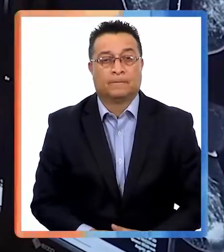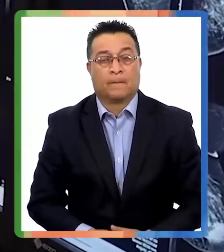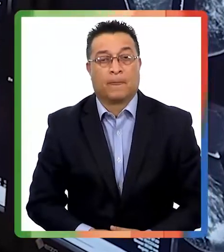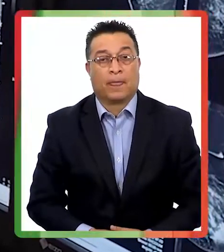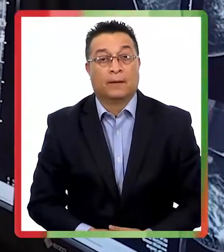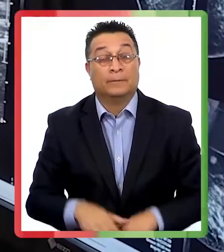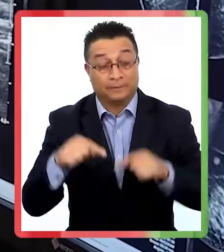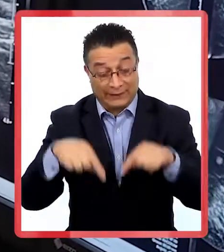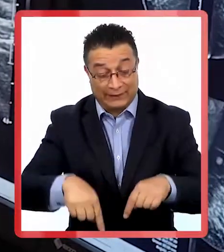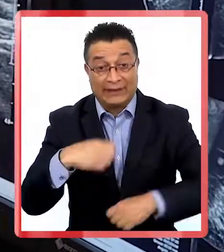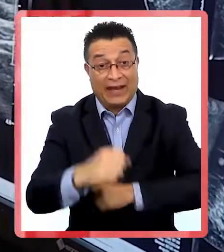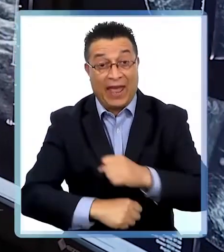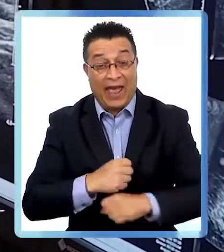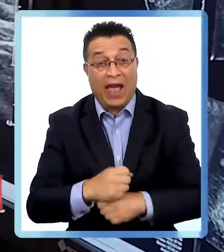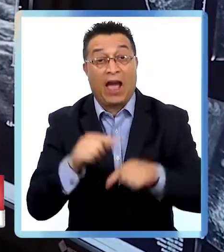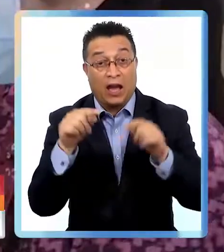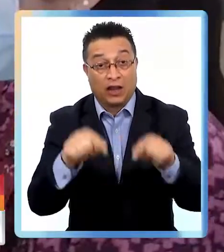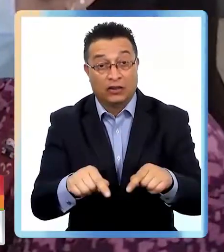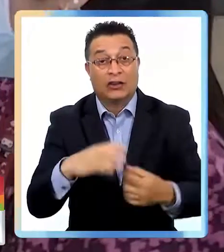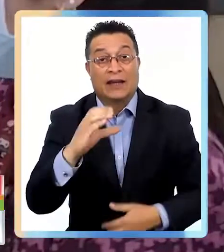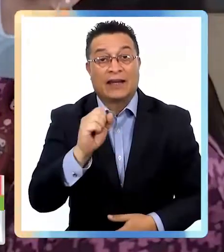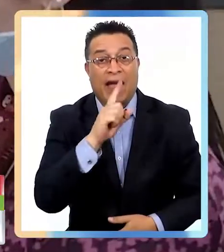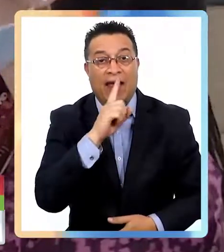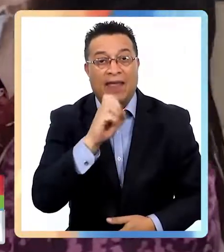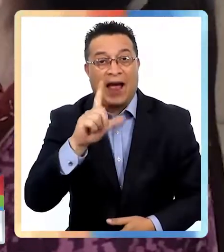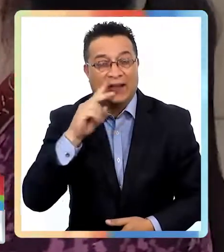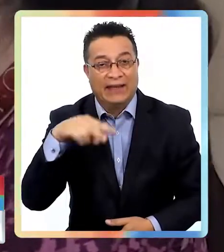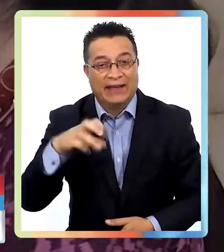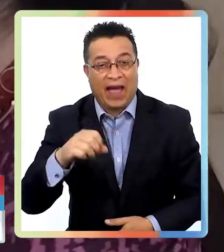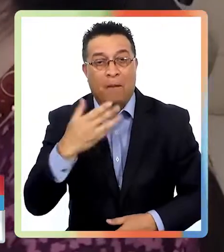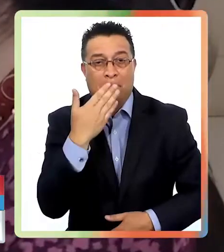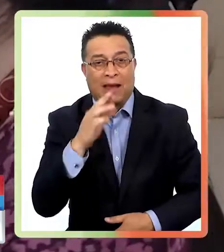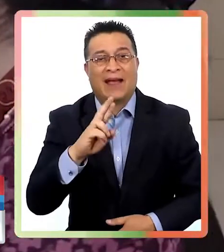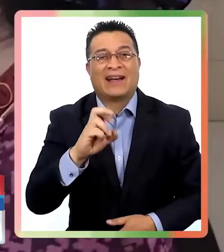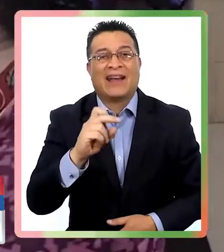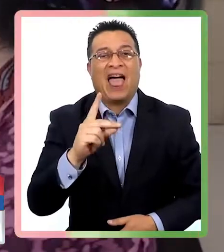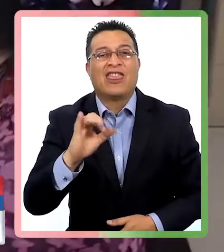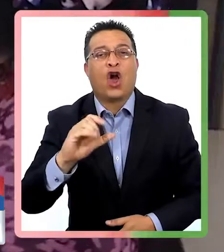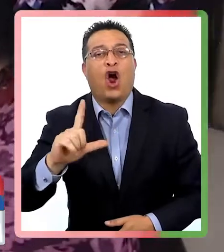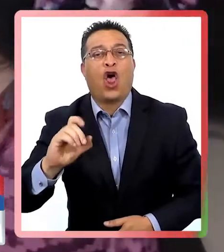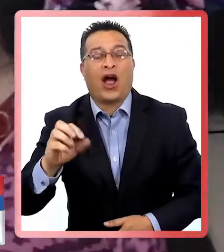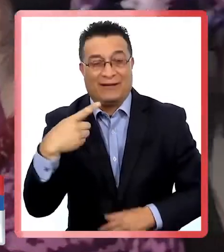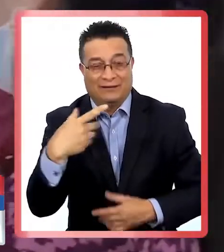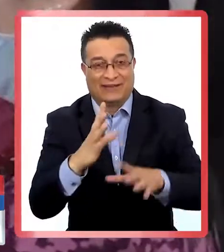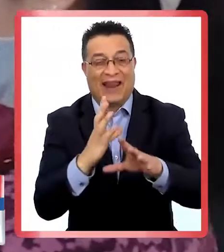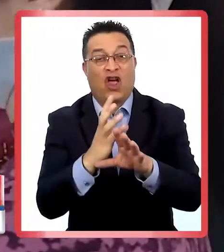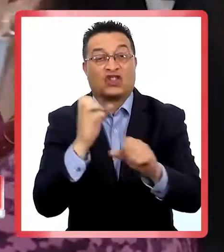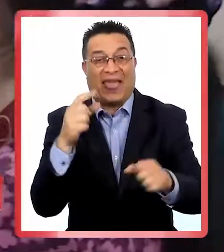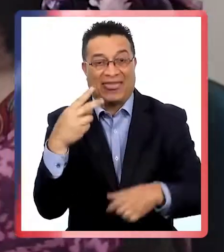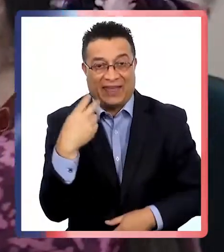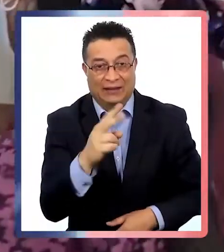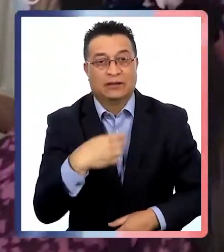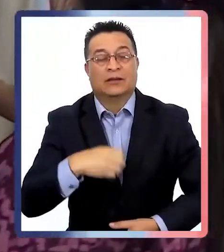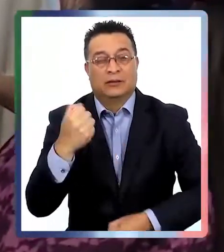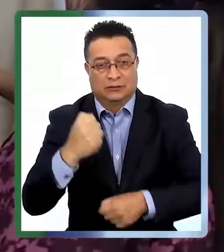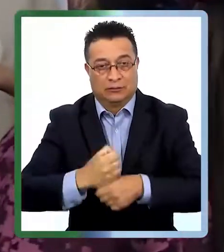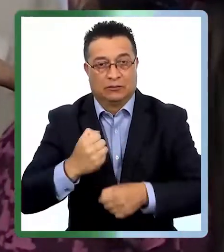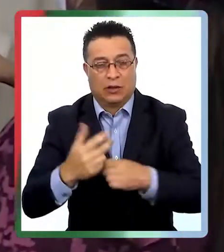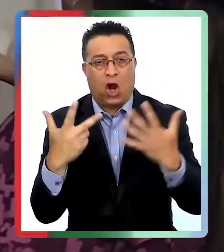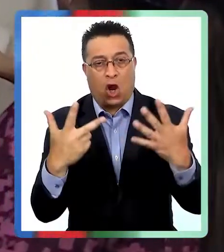durante este año la doctora catalina rodríguez ha radiólogo del hospital san juan de dios pero antes realizó una pasantía